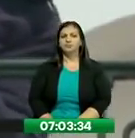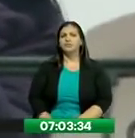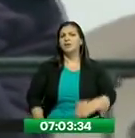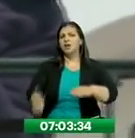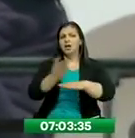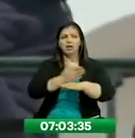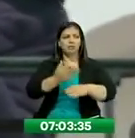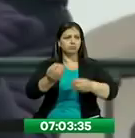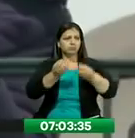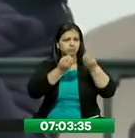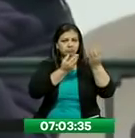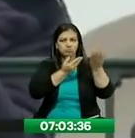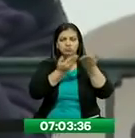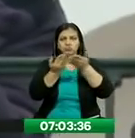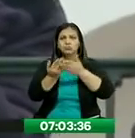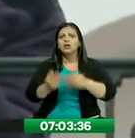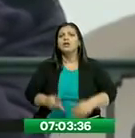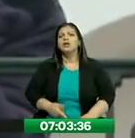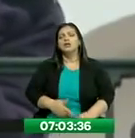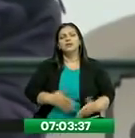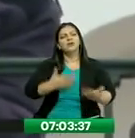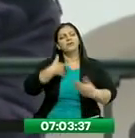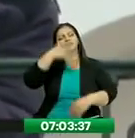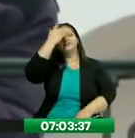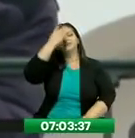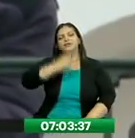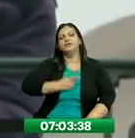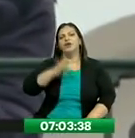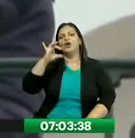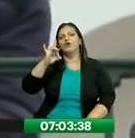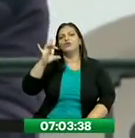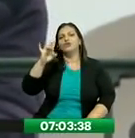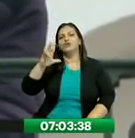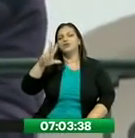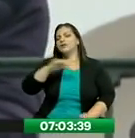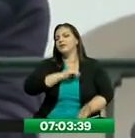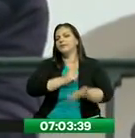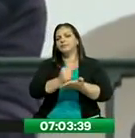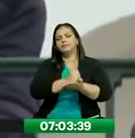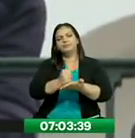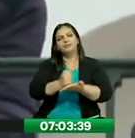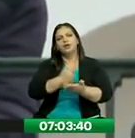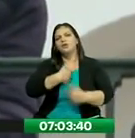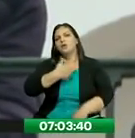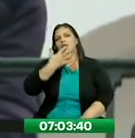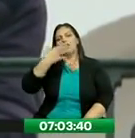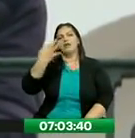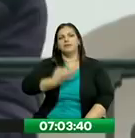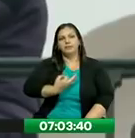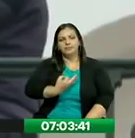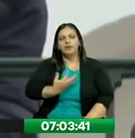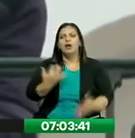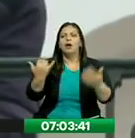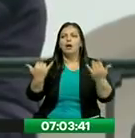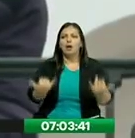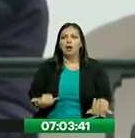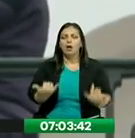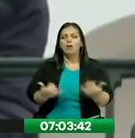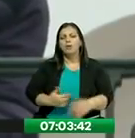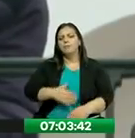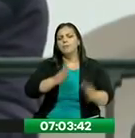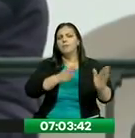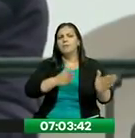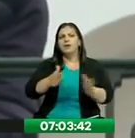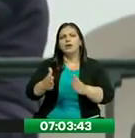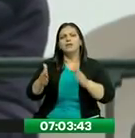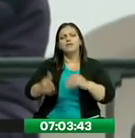prometimos. Derogué el decreto. Ahora viene un decreto justo que favorezca a los más pobres, a